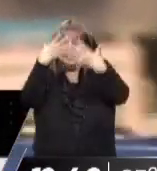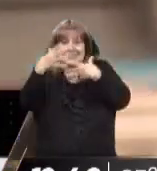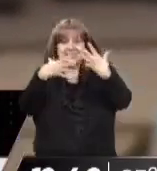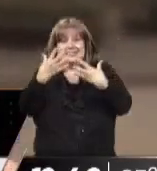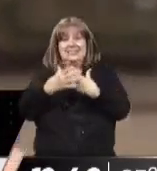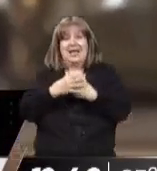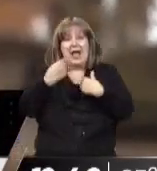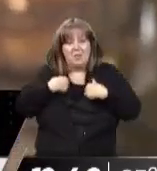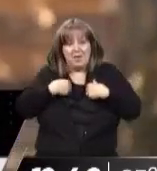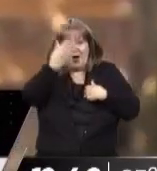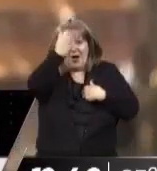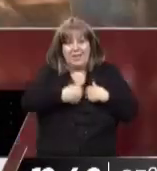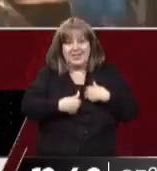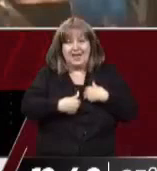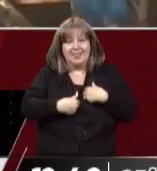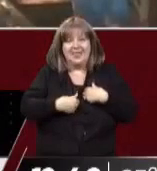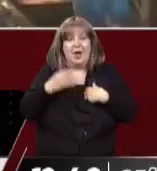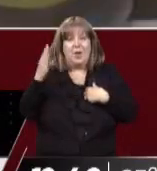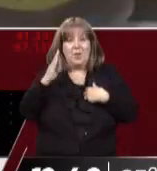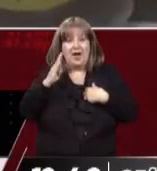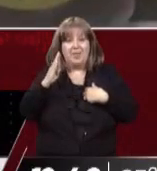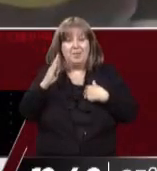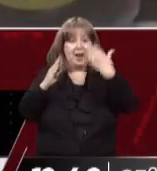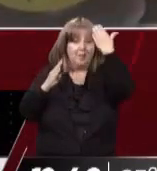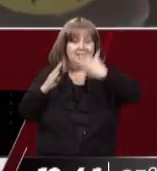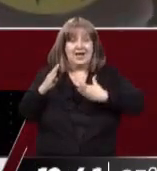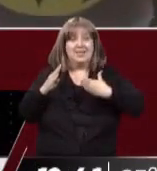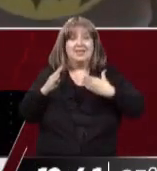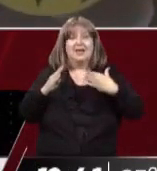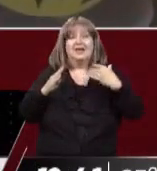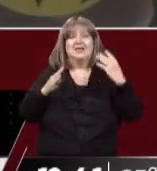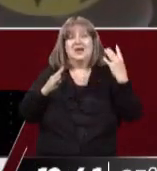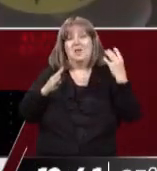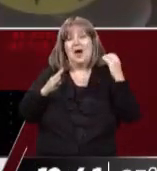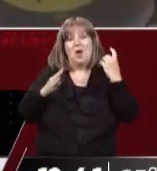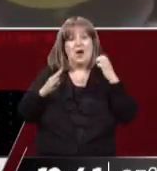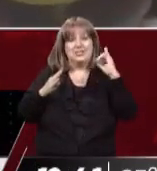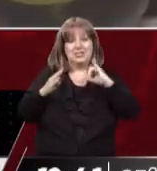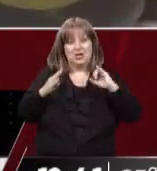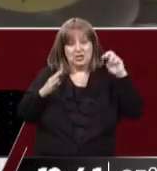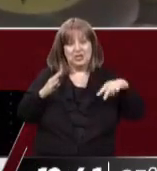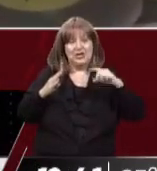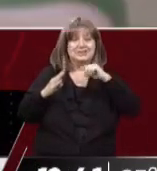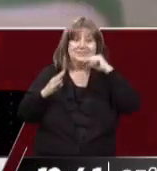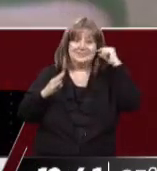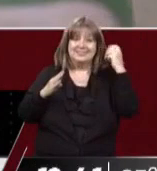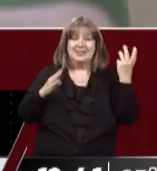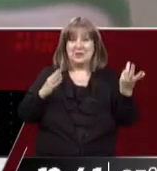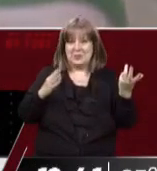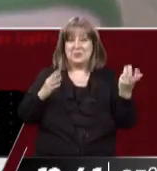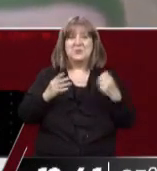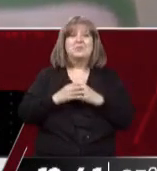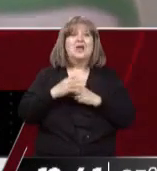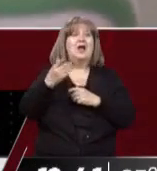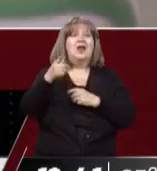ha enfrentado el mismo Batman. Ah, mirá. Lo decíamos en la previa, lo interesante de Batman, a diferencia de Superman, que no tiene